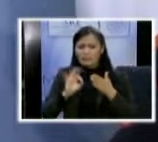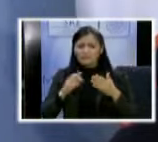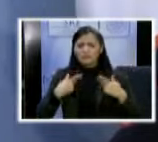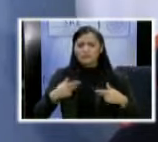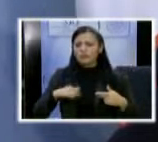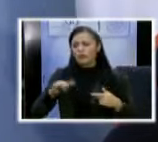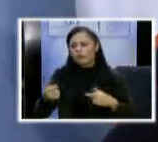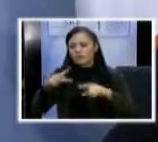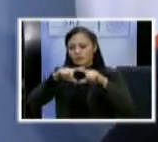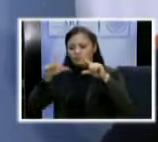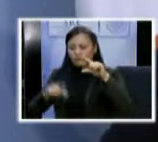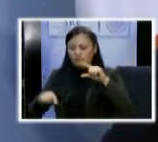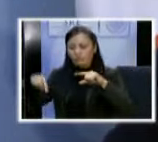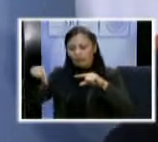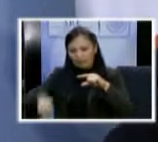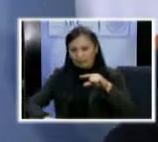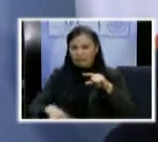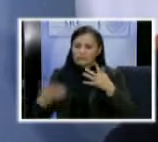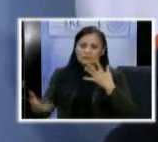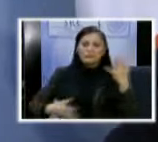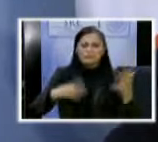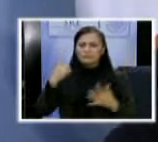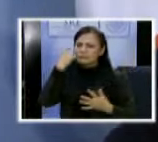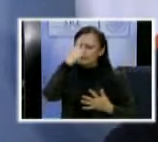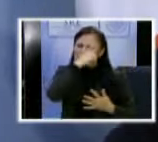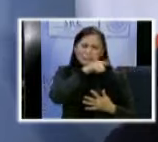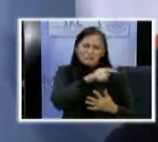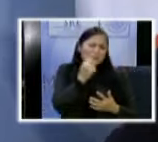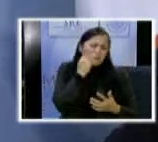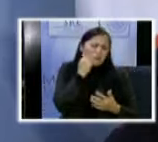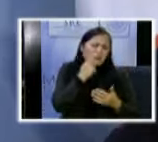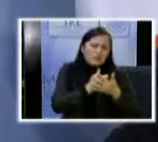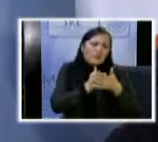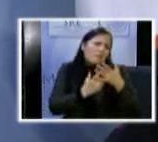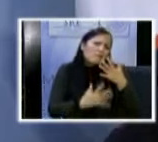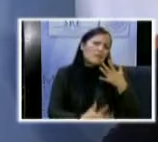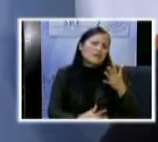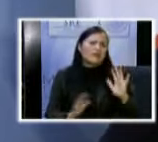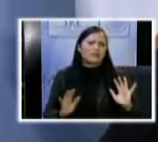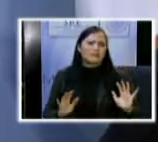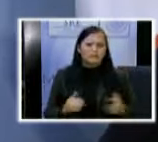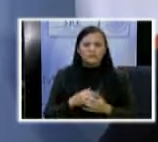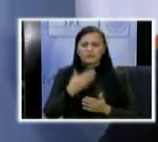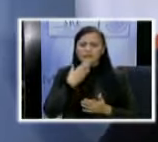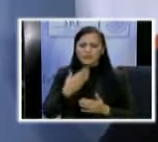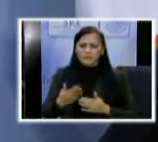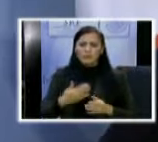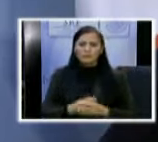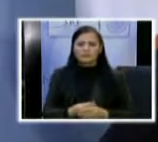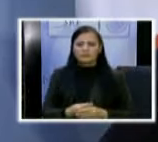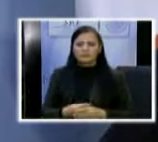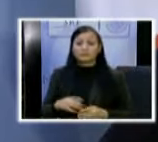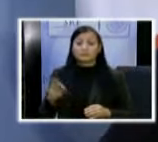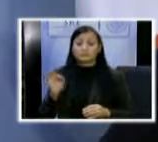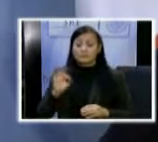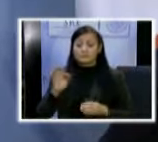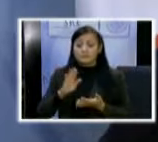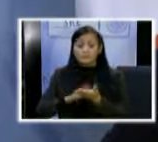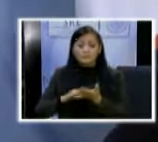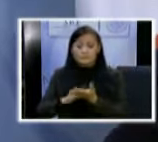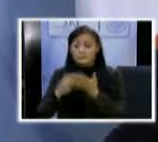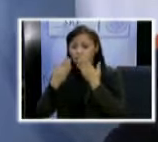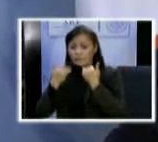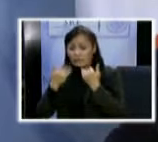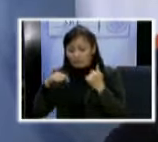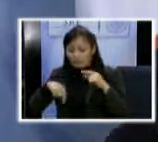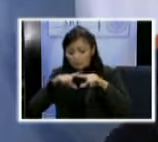un acta de nacimiento en sus lugares. El documento más caro es el que no existe y que no se puede conseguir.